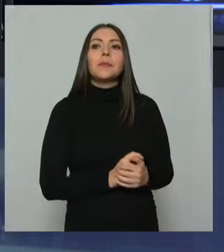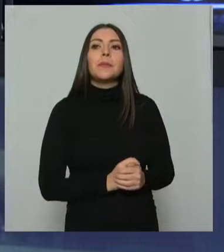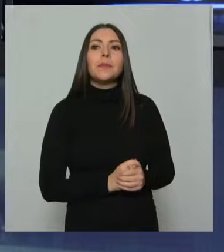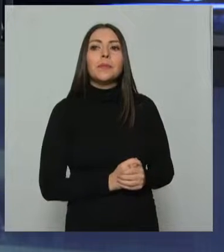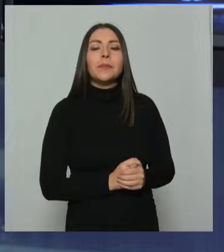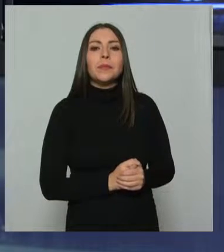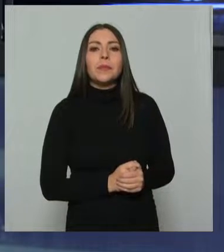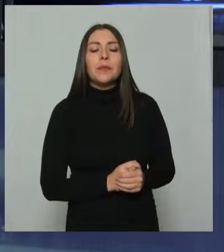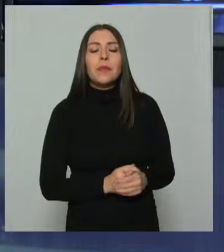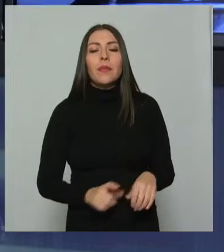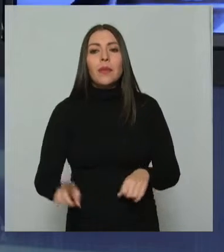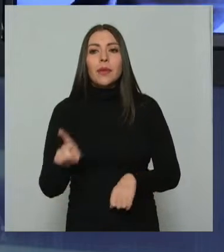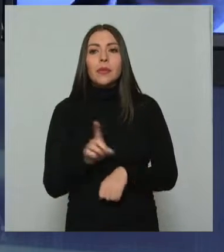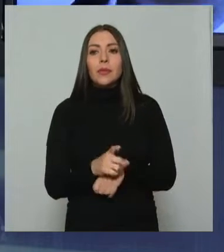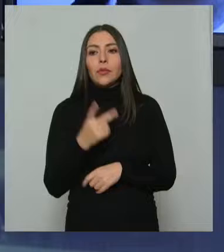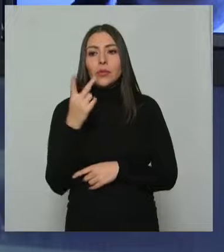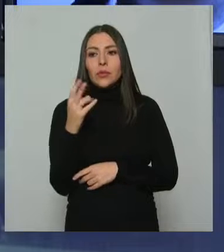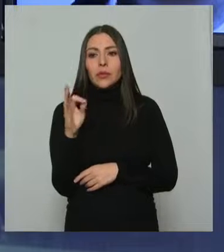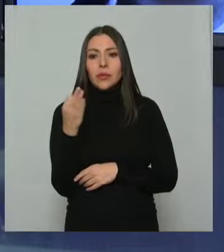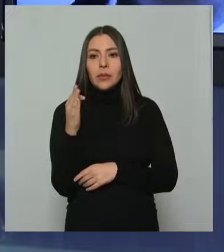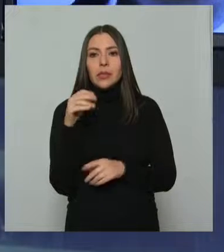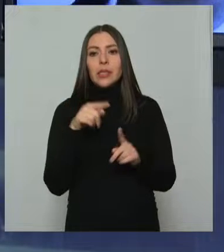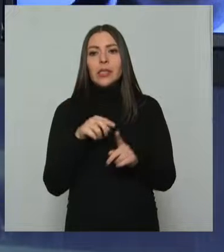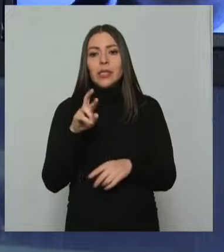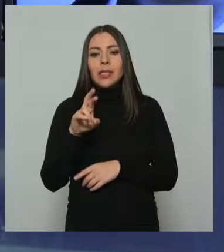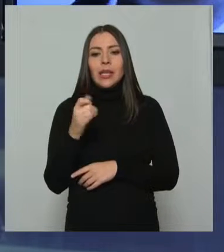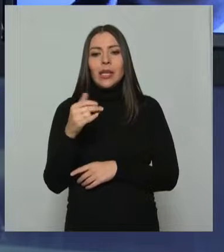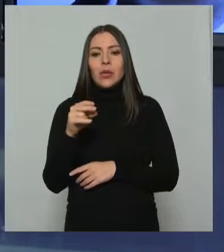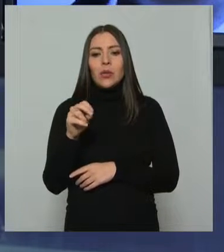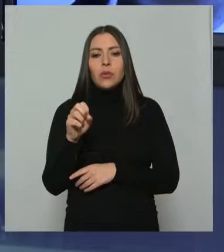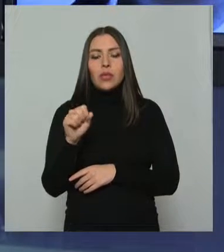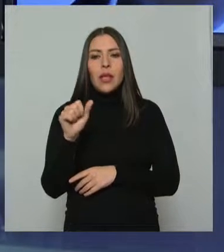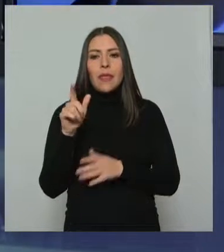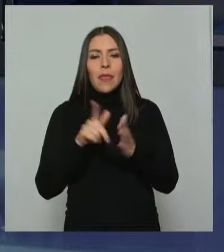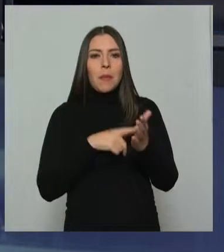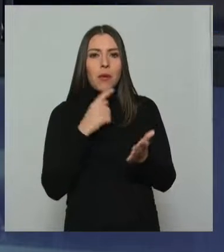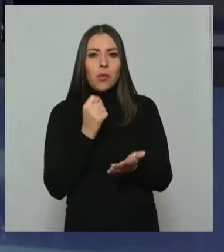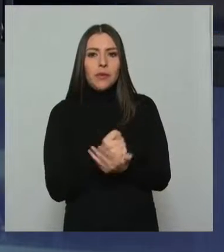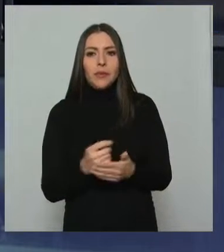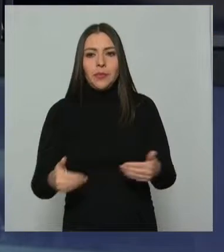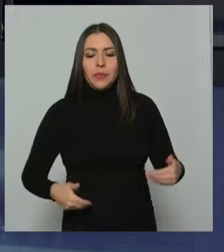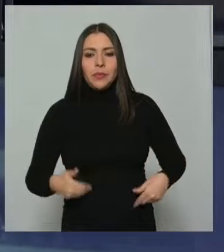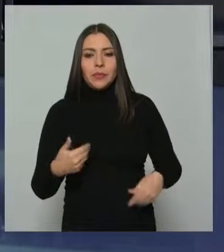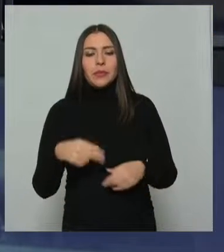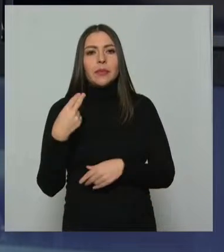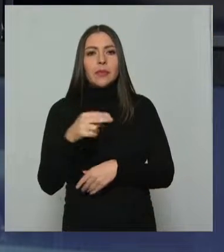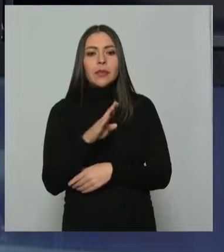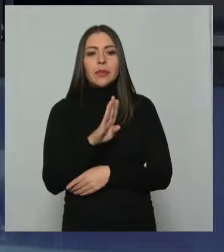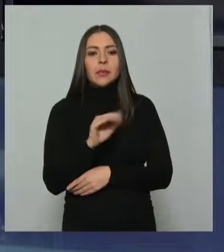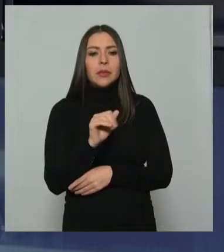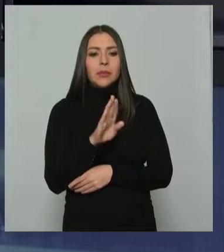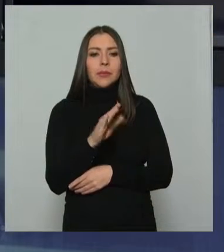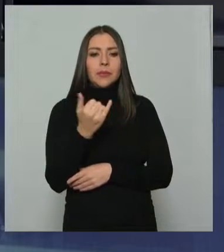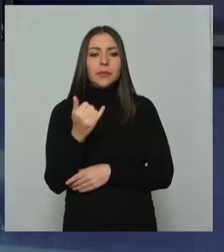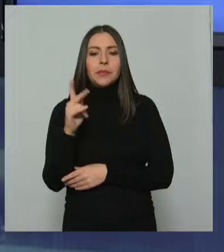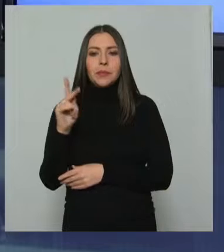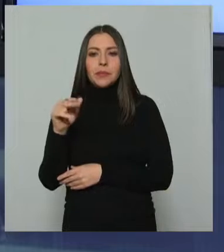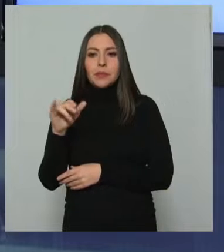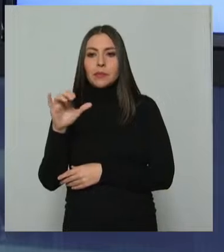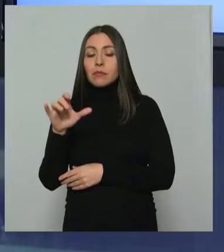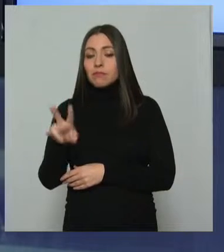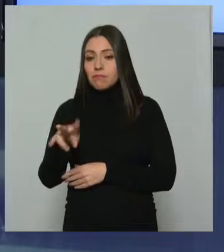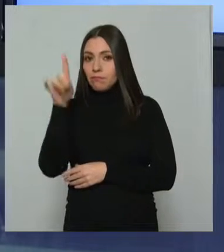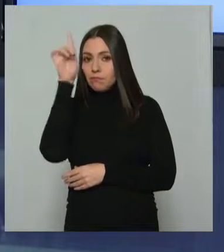se presenta Reynosa, Tamaulipas con la obra Baby Panic, y muy recomendable porque